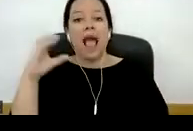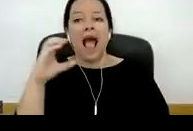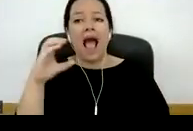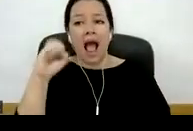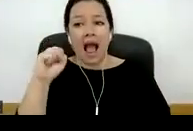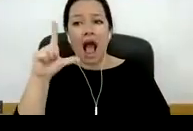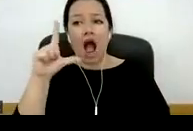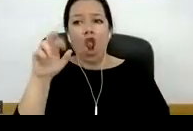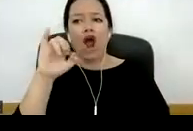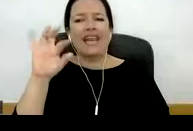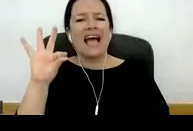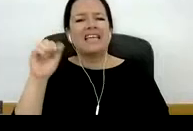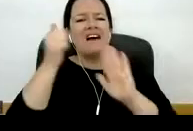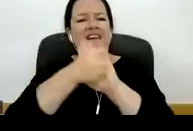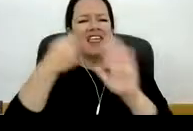potente. Veréis en qué consiste.